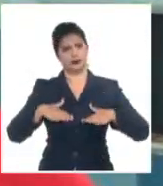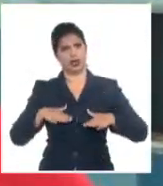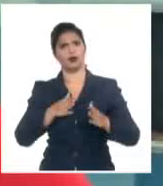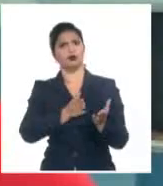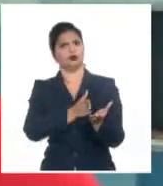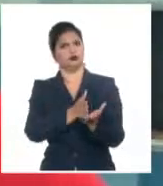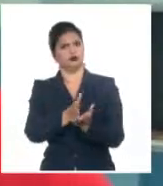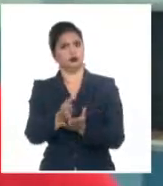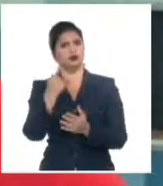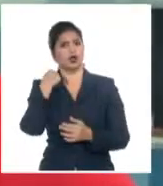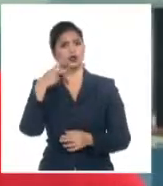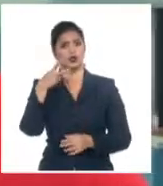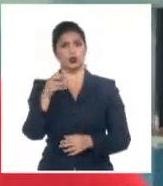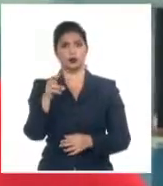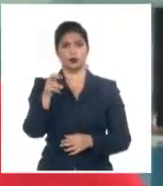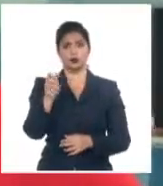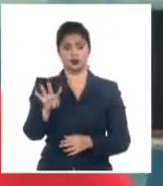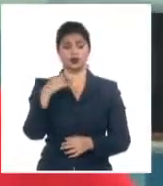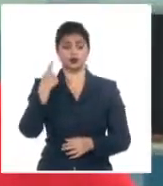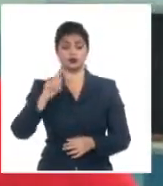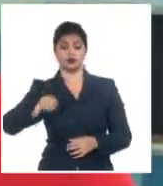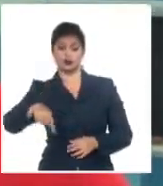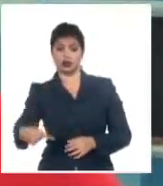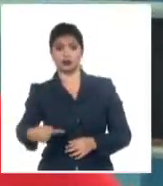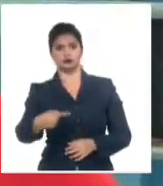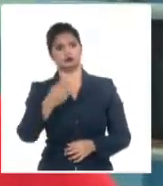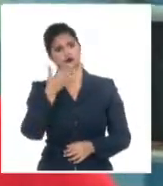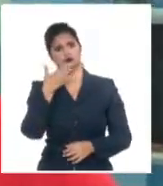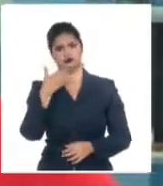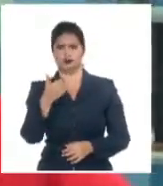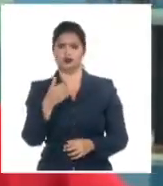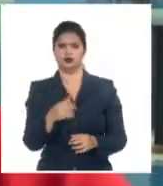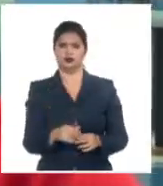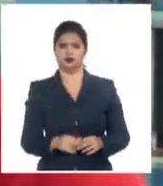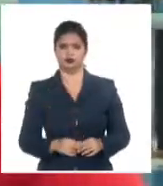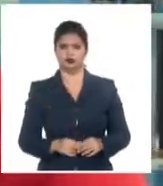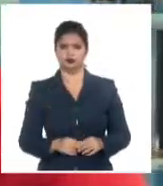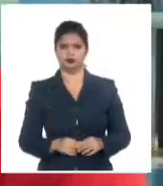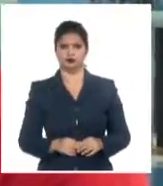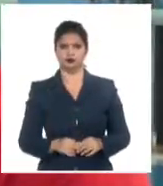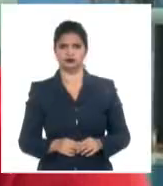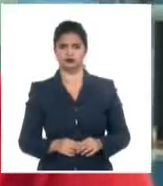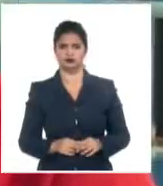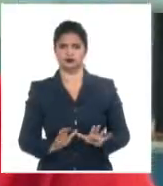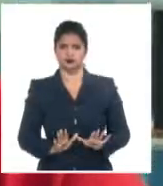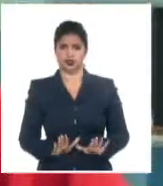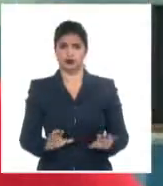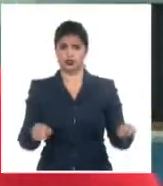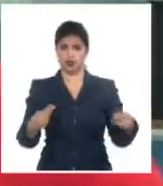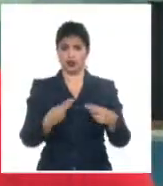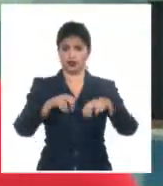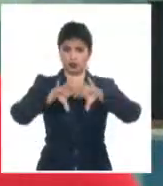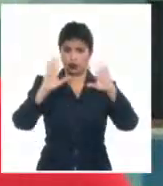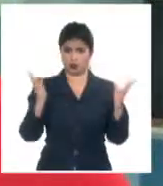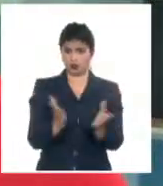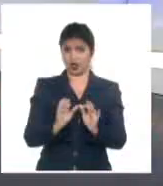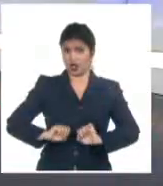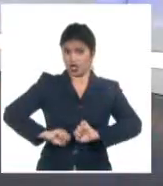entrar en el año 2024 con la modalidad que estoy esperando que Guinness me confirme, que es la de los más toques, en un